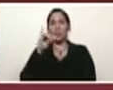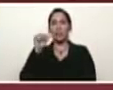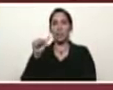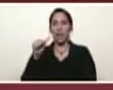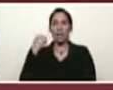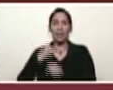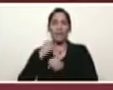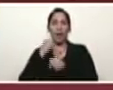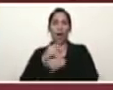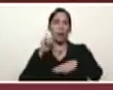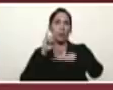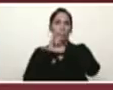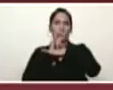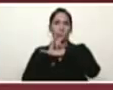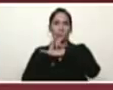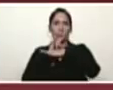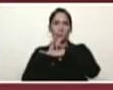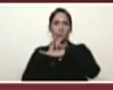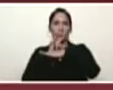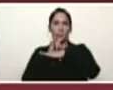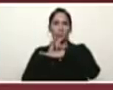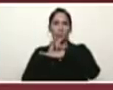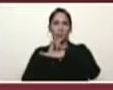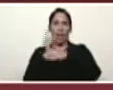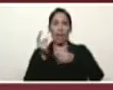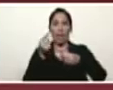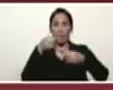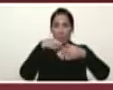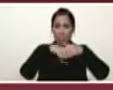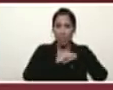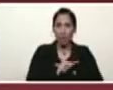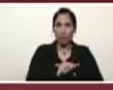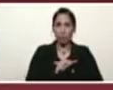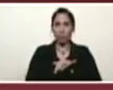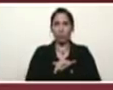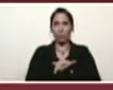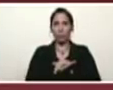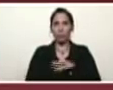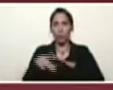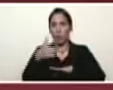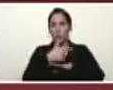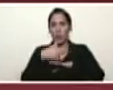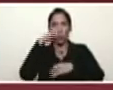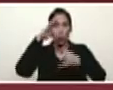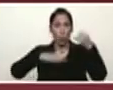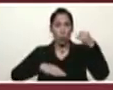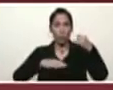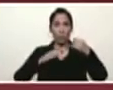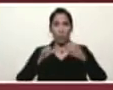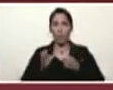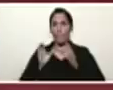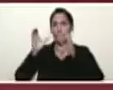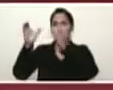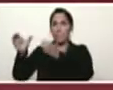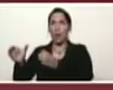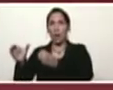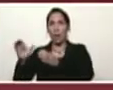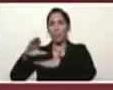traidor, topo infiltrado, en los cargos que se le había dado. El último cargo que yo le entregué fue director del